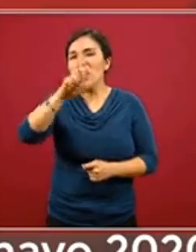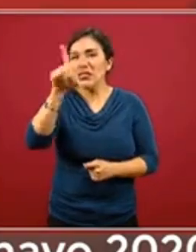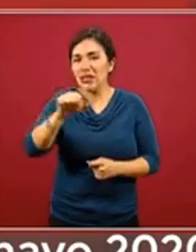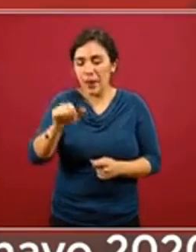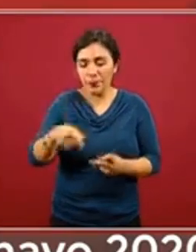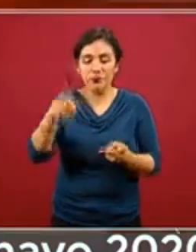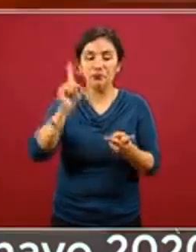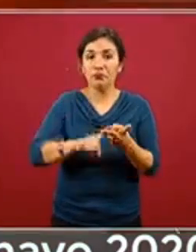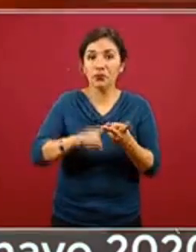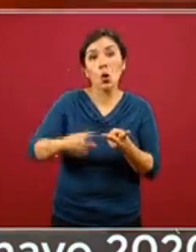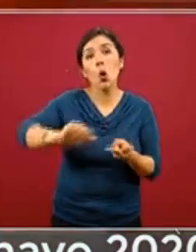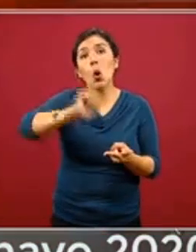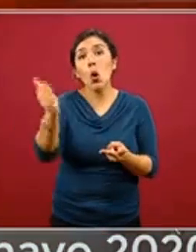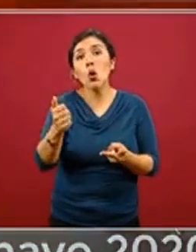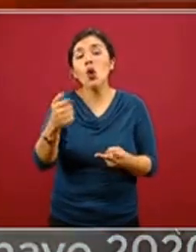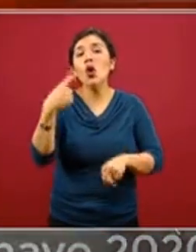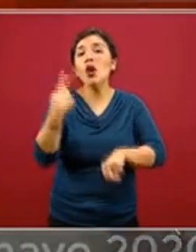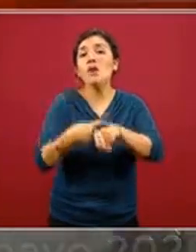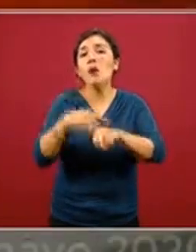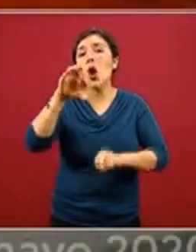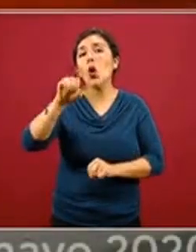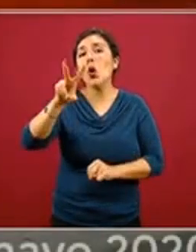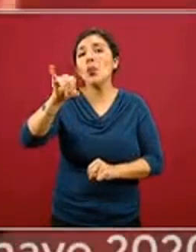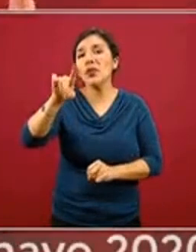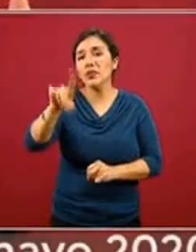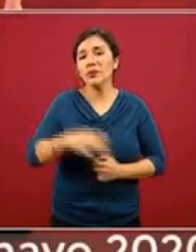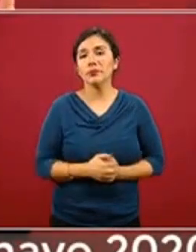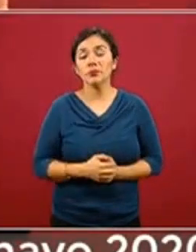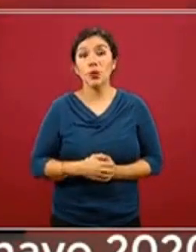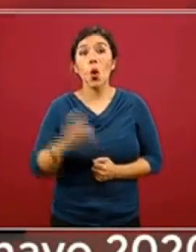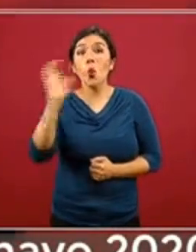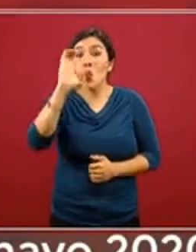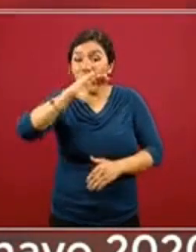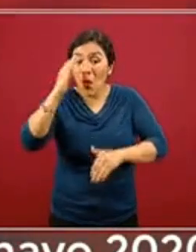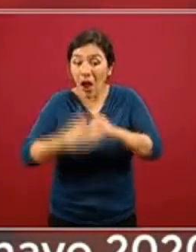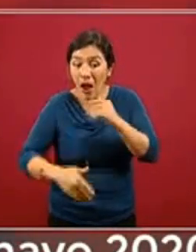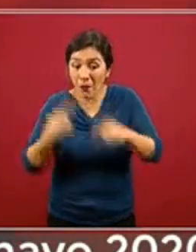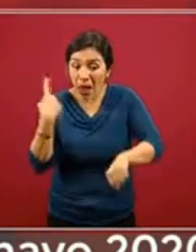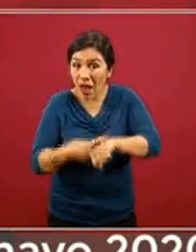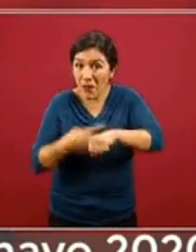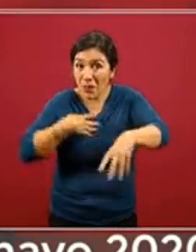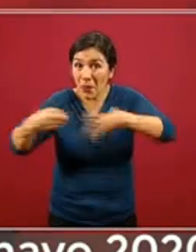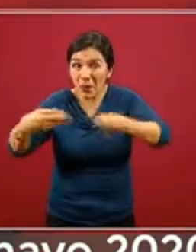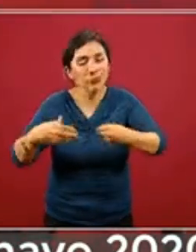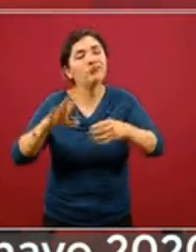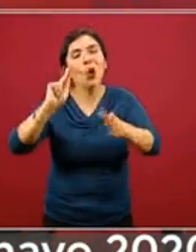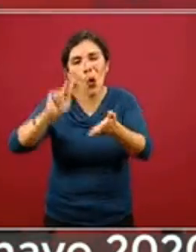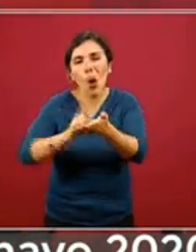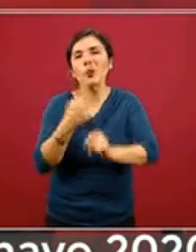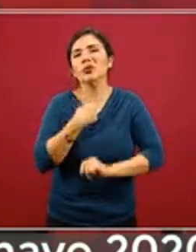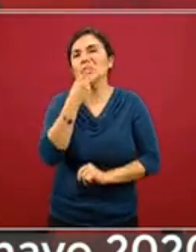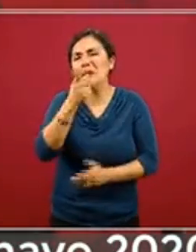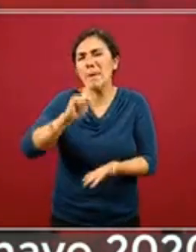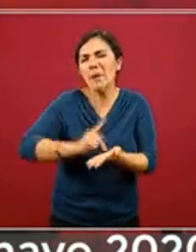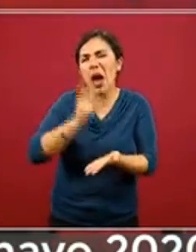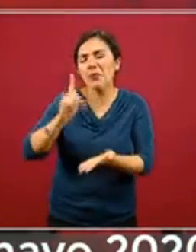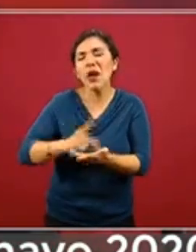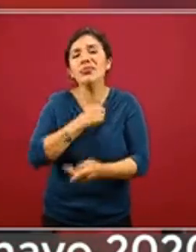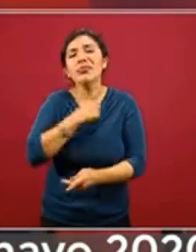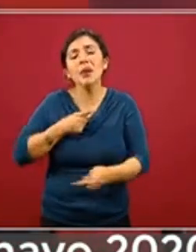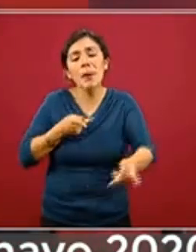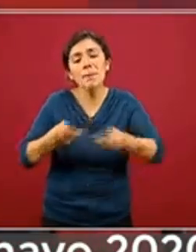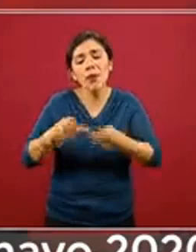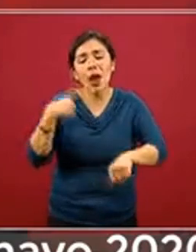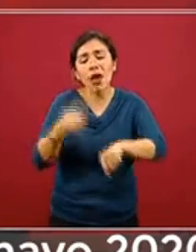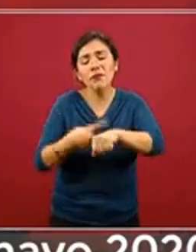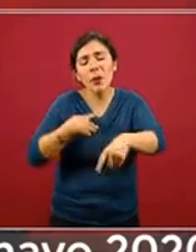y quienes la tengan por COVID. ¿Cuándo va a acabar la epidemia? Repito lo que he dicho en innumerables ocasiones, preparémonos